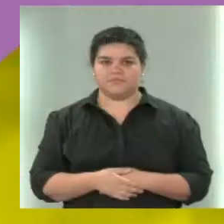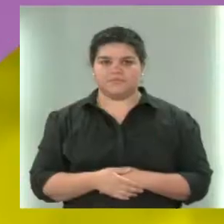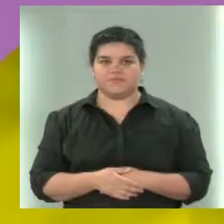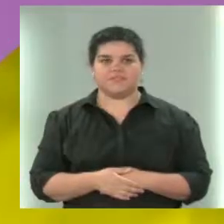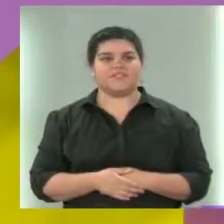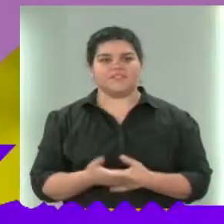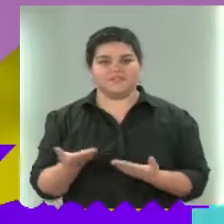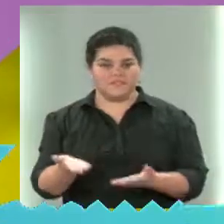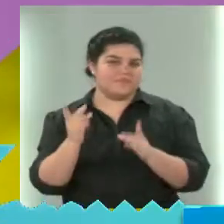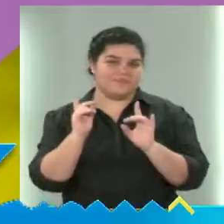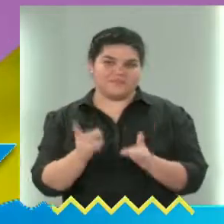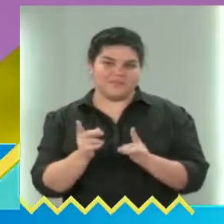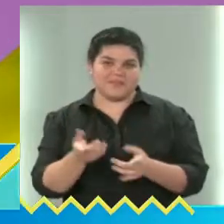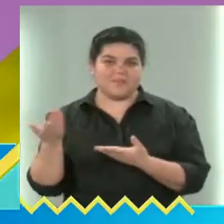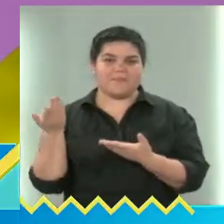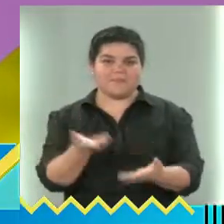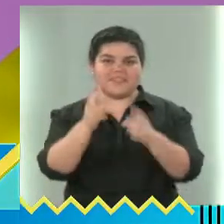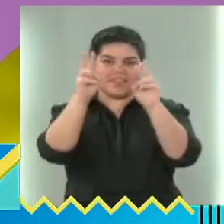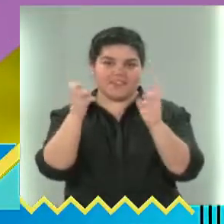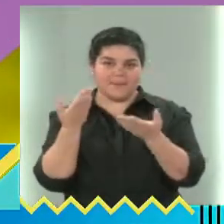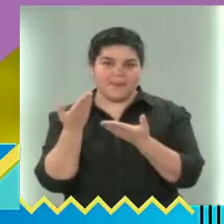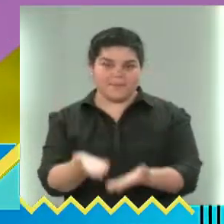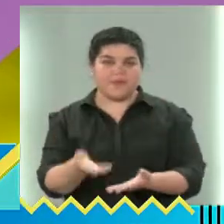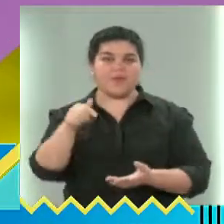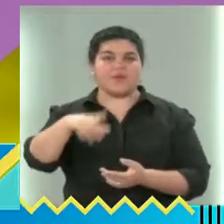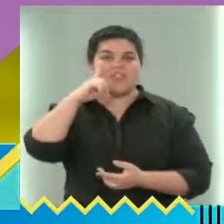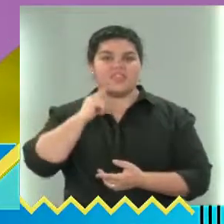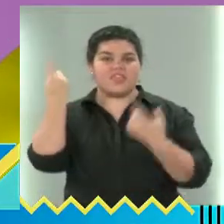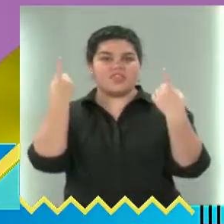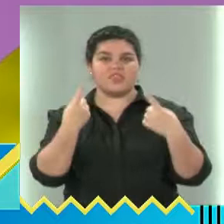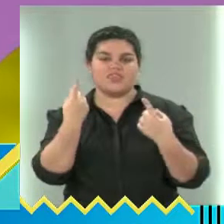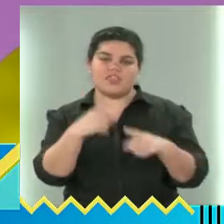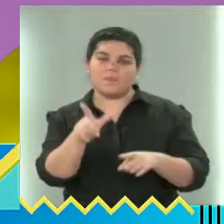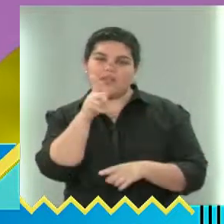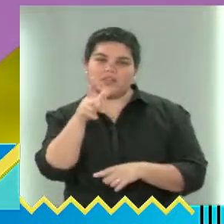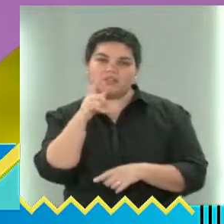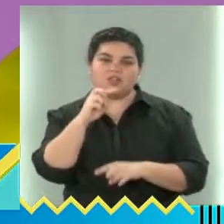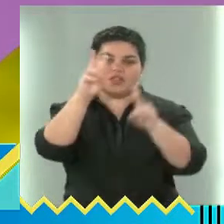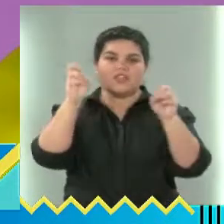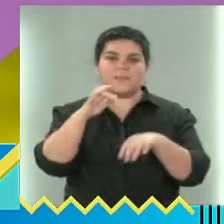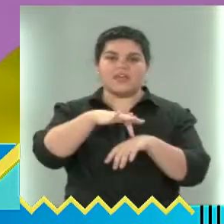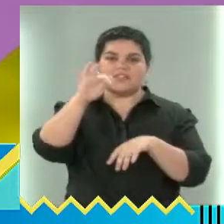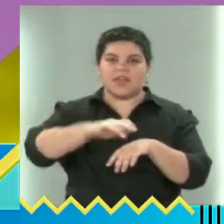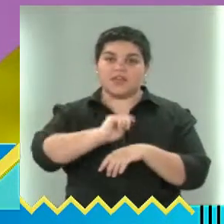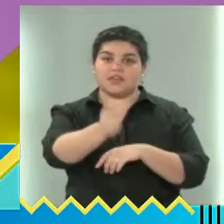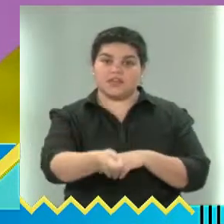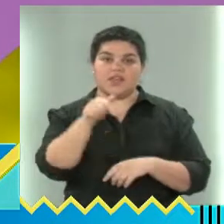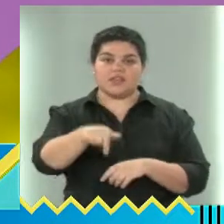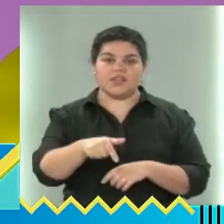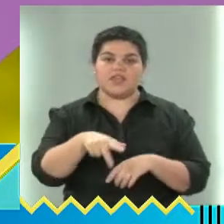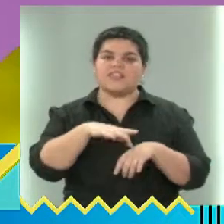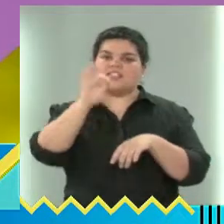Ahí estaba presentado el tema. Hoy vamos a hablar en Distintos Parecidos acerca de la donación de sangre. Donar sangre